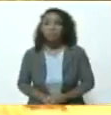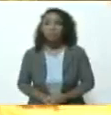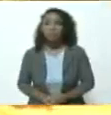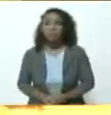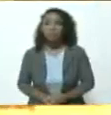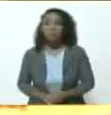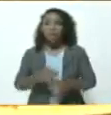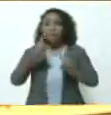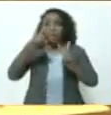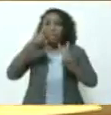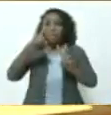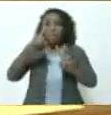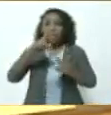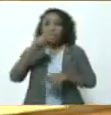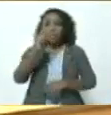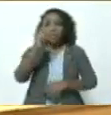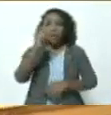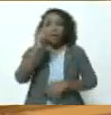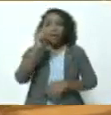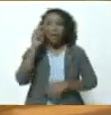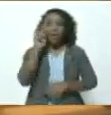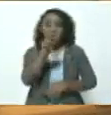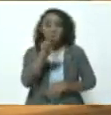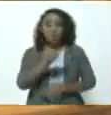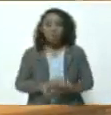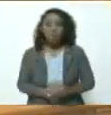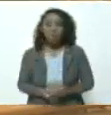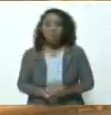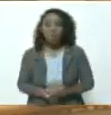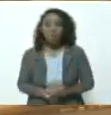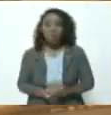Te ves. Bienvenida.